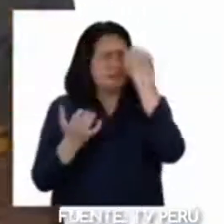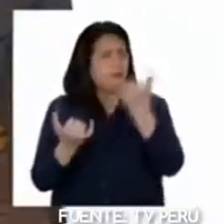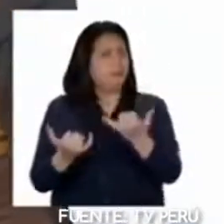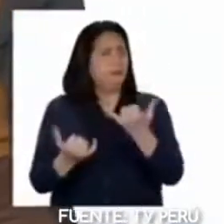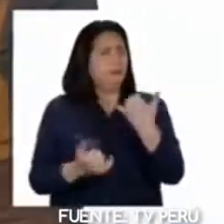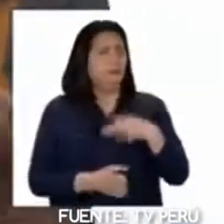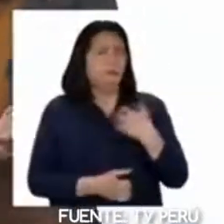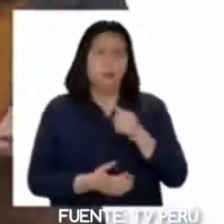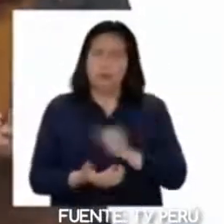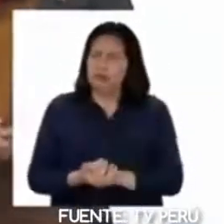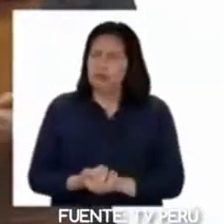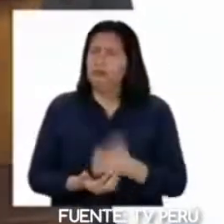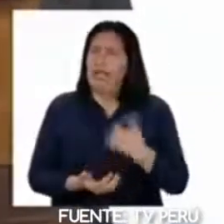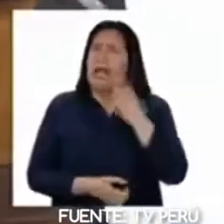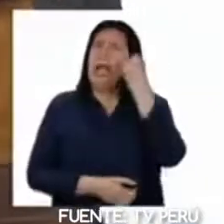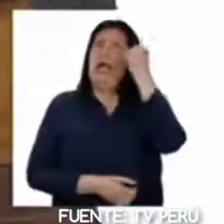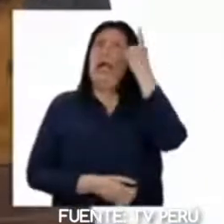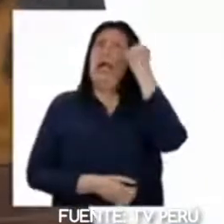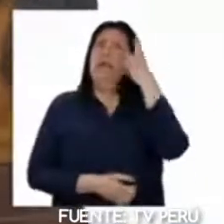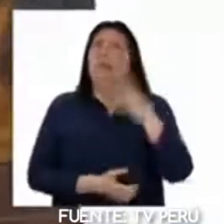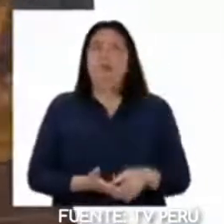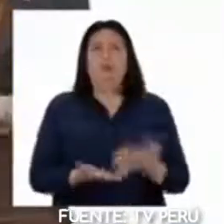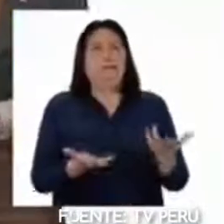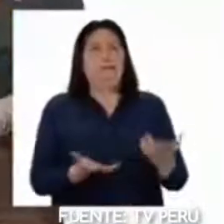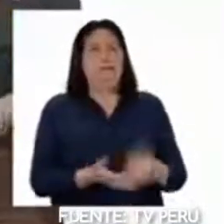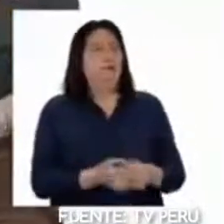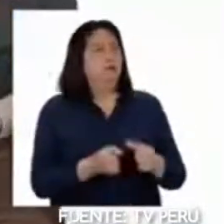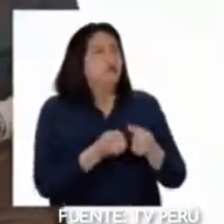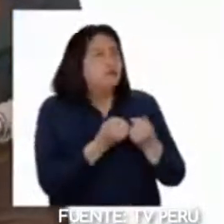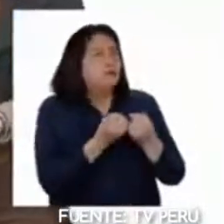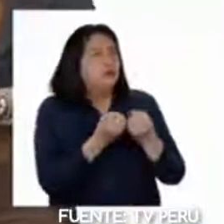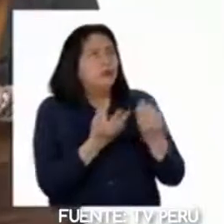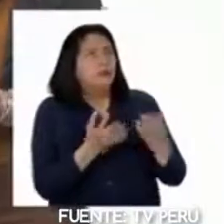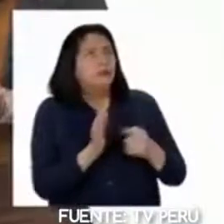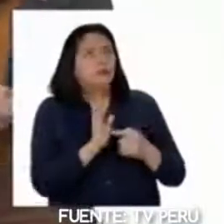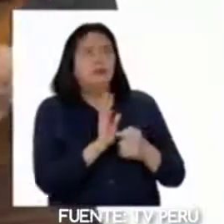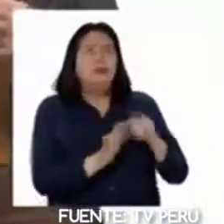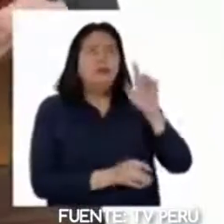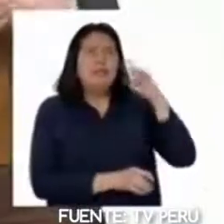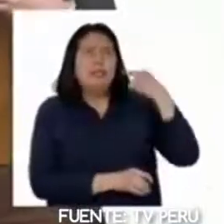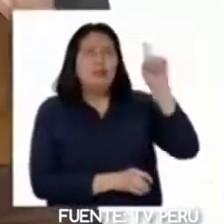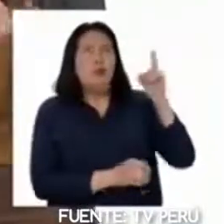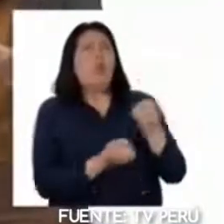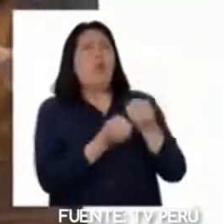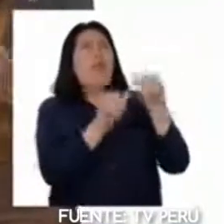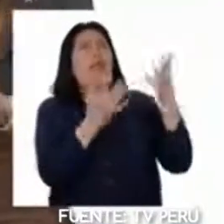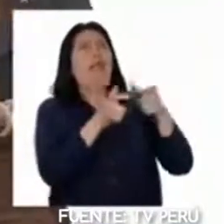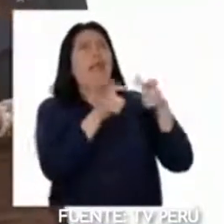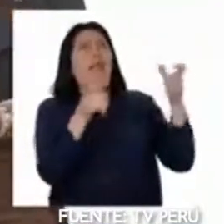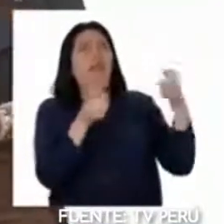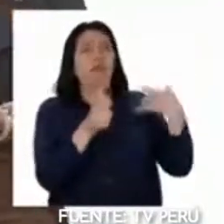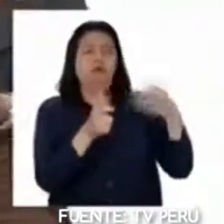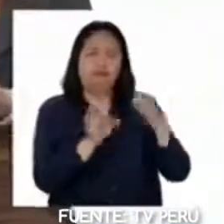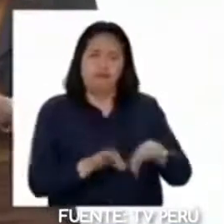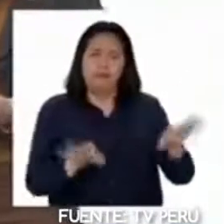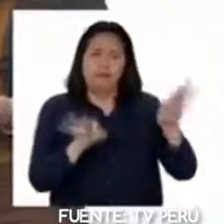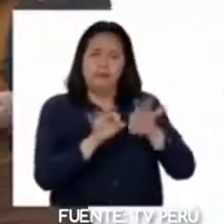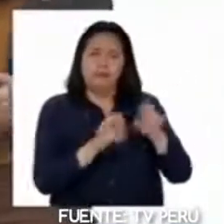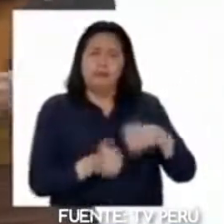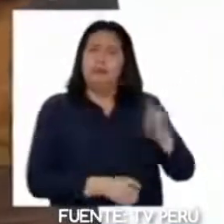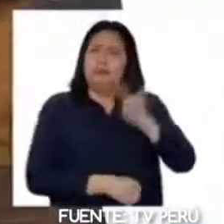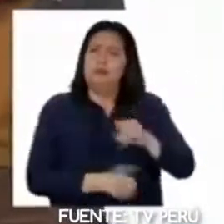programa? Principalmente a entender qué tan grandes son las cantidades que se expresan con millones y la importancia de usarlas de